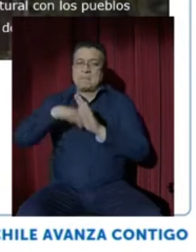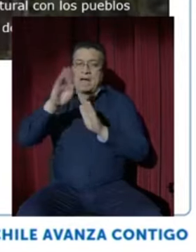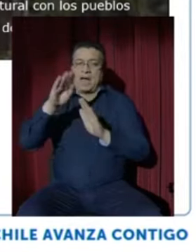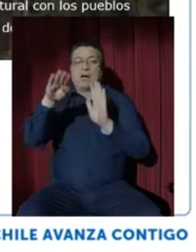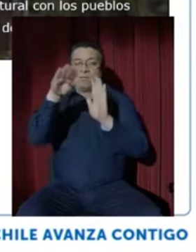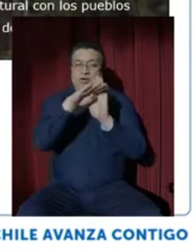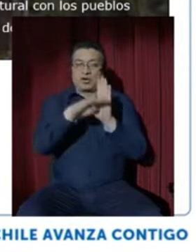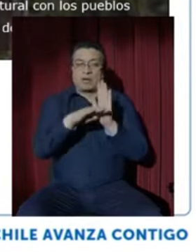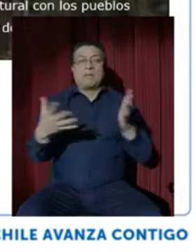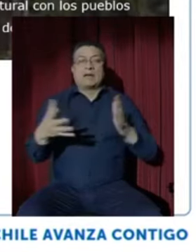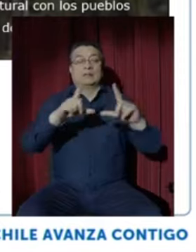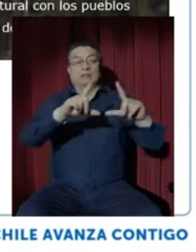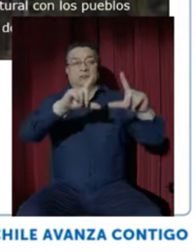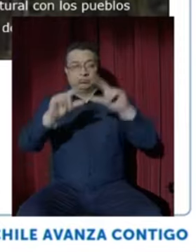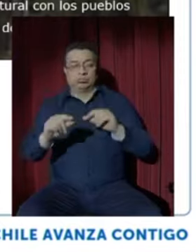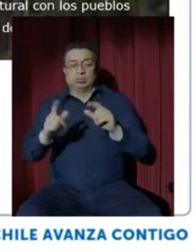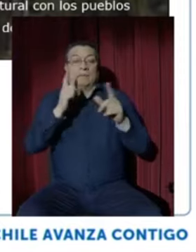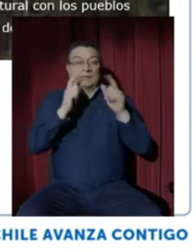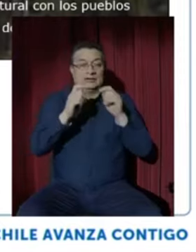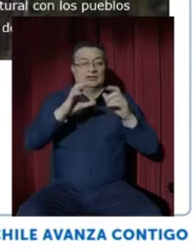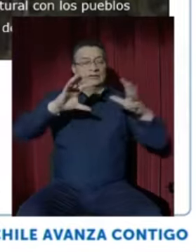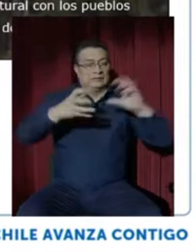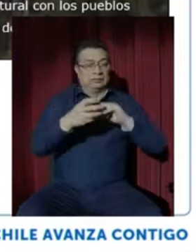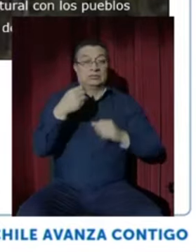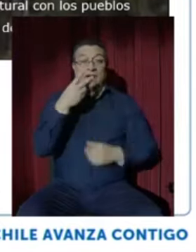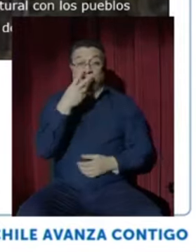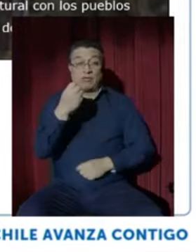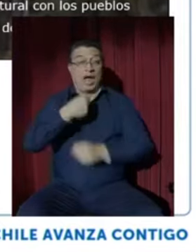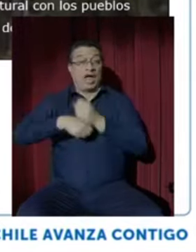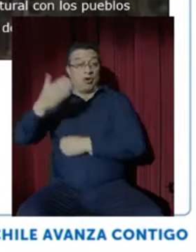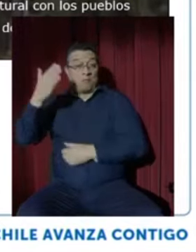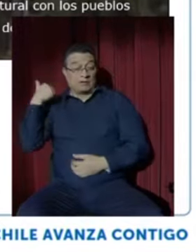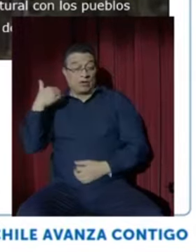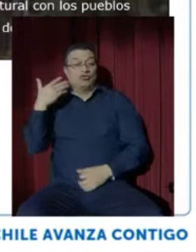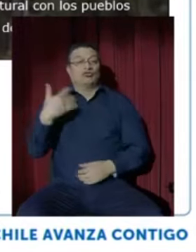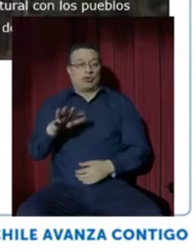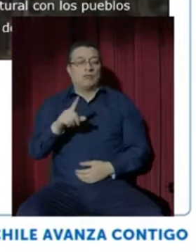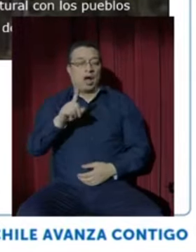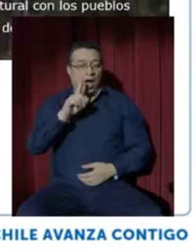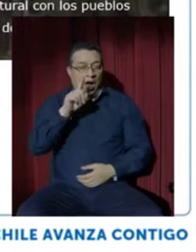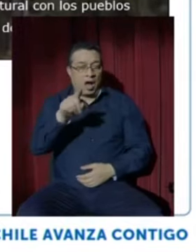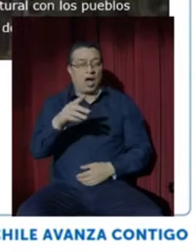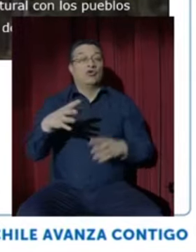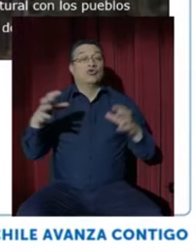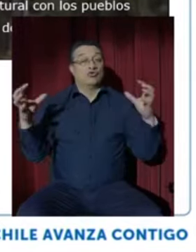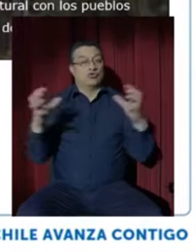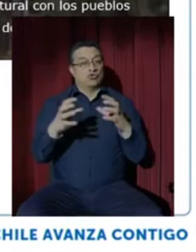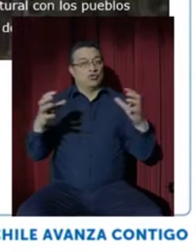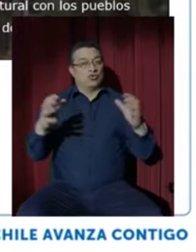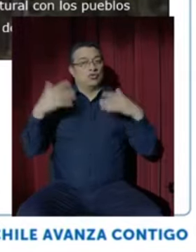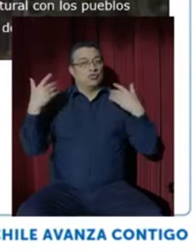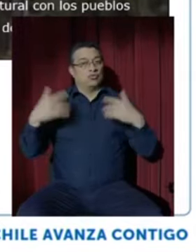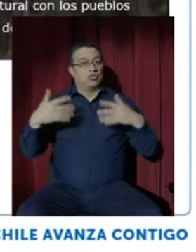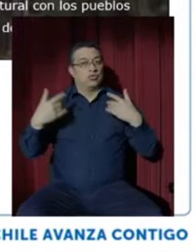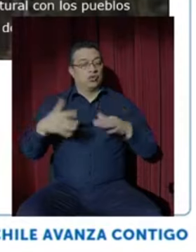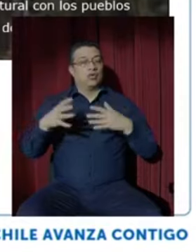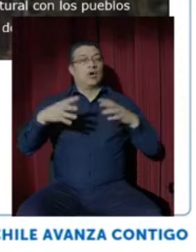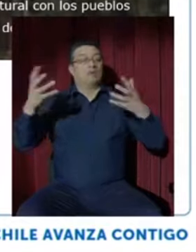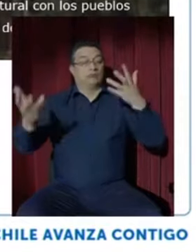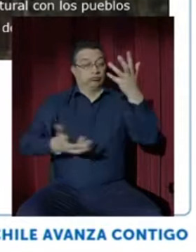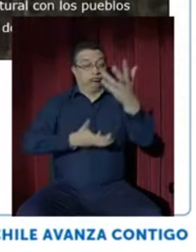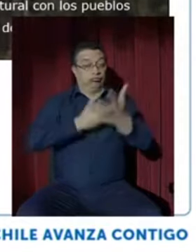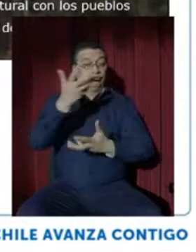justamente la reducción de riesgo de desastre Ya vimos como el año pasado tuvimos el efectos importantes eh de los de los